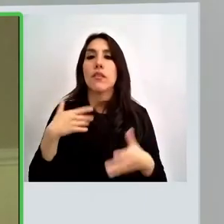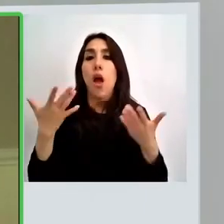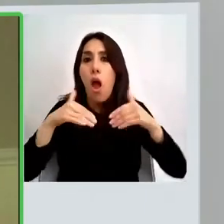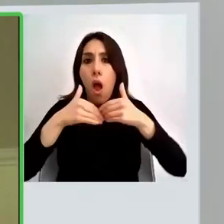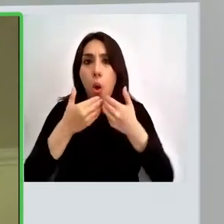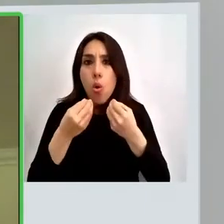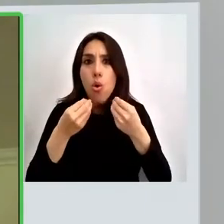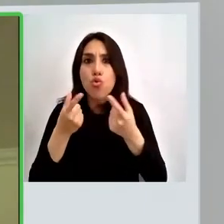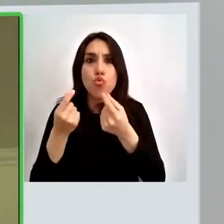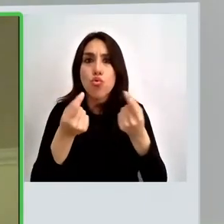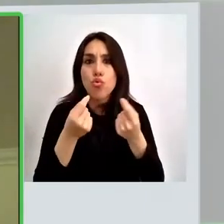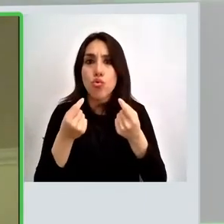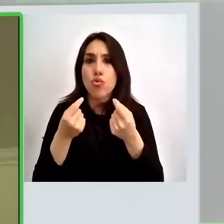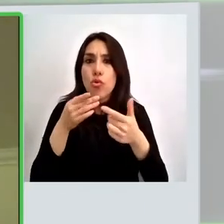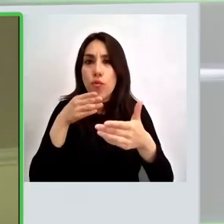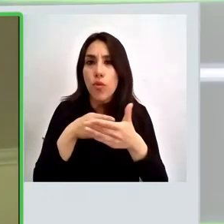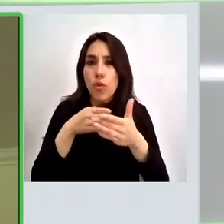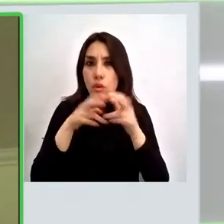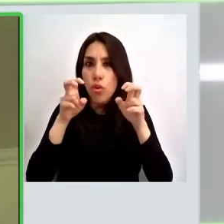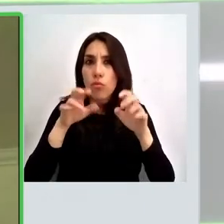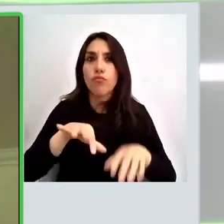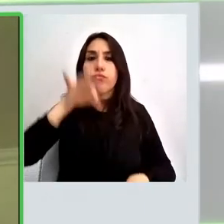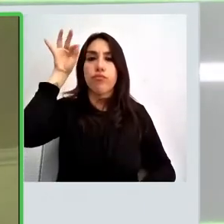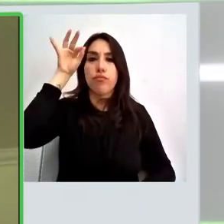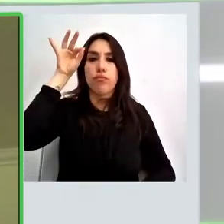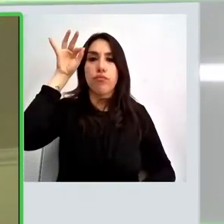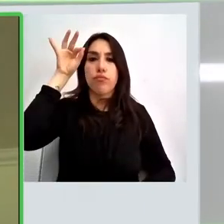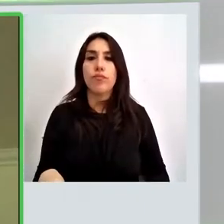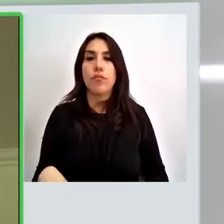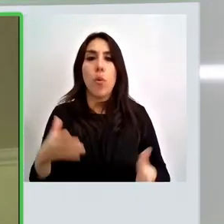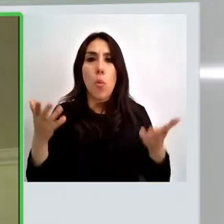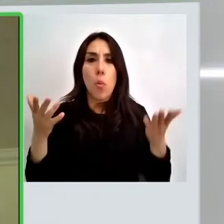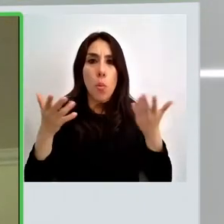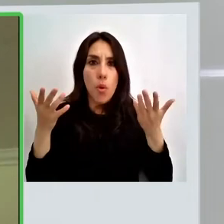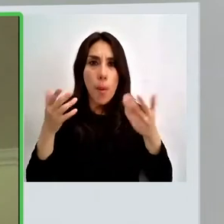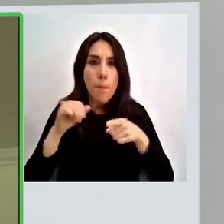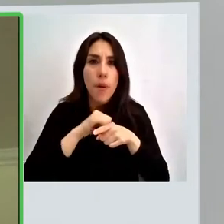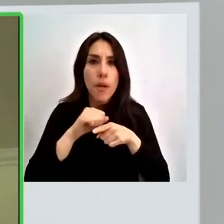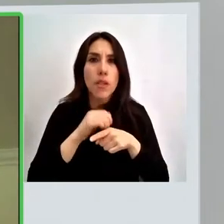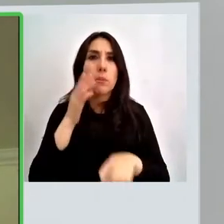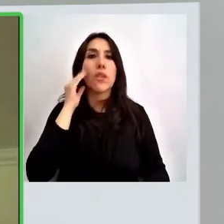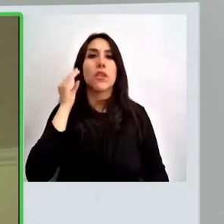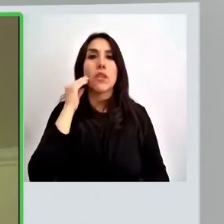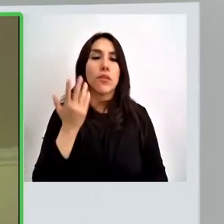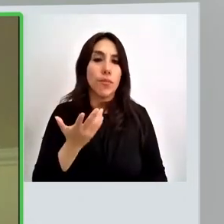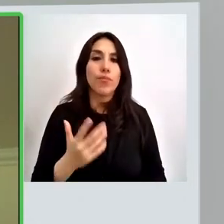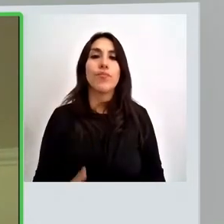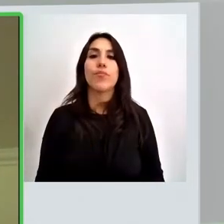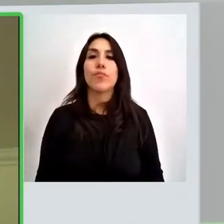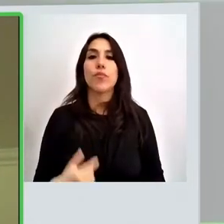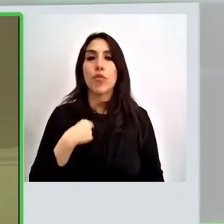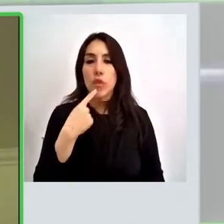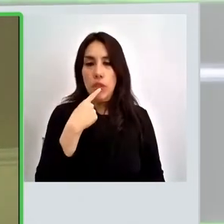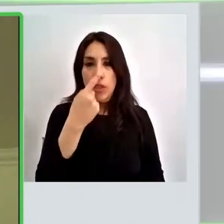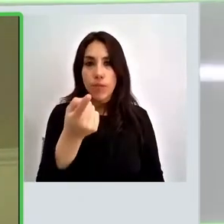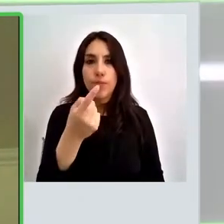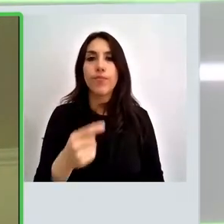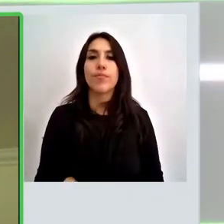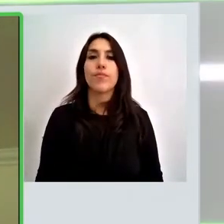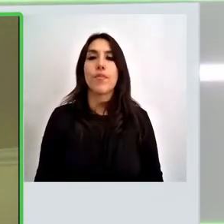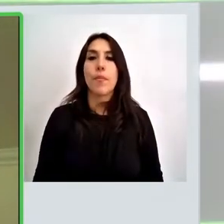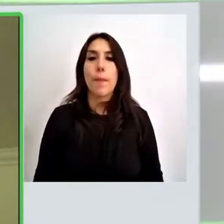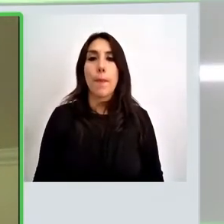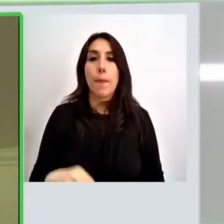y cuáles han sido sus experiencias yo les puedo decir si en esa acción cada una de esas empresas